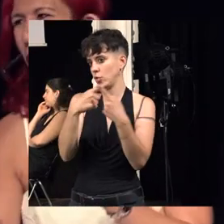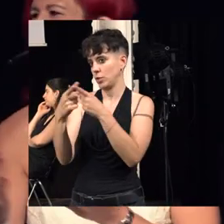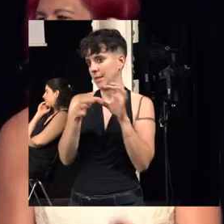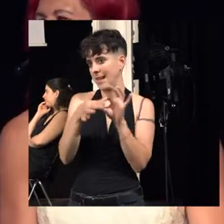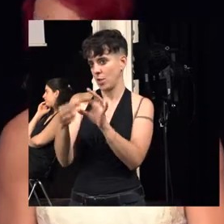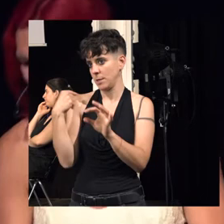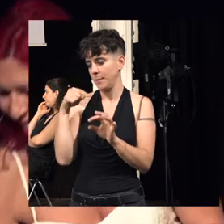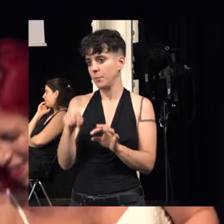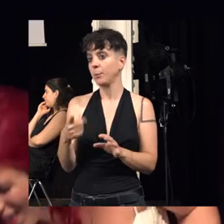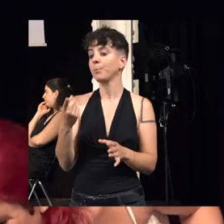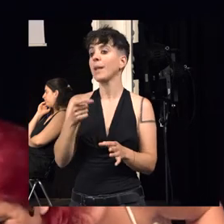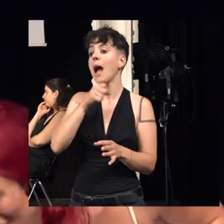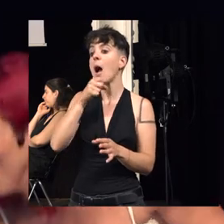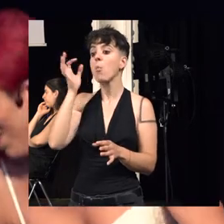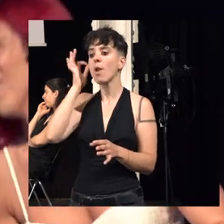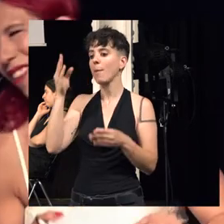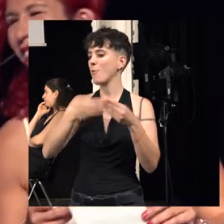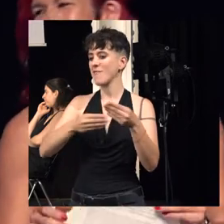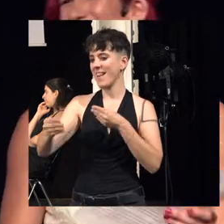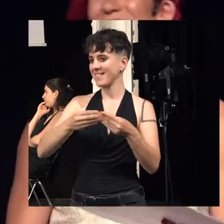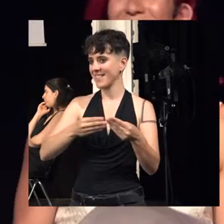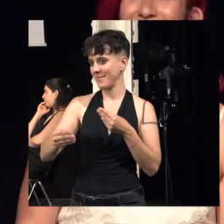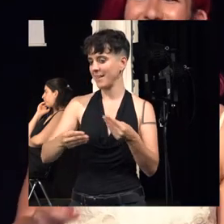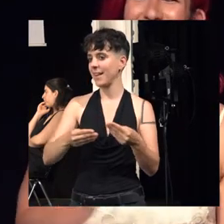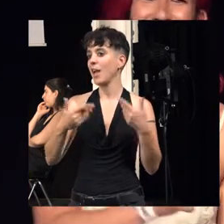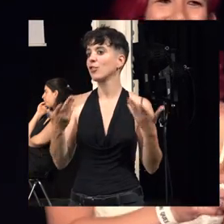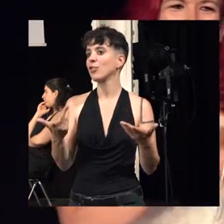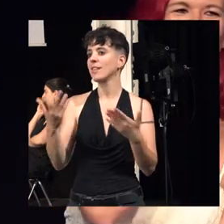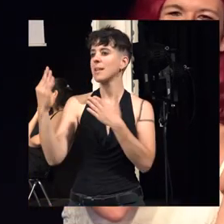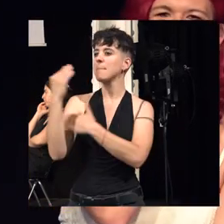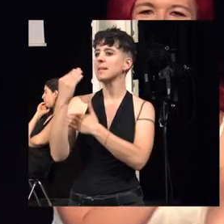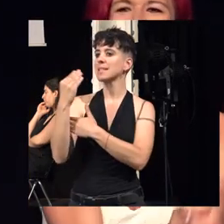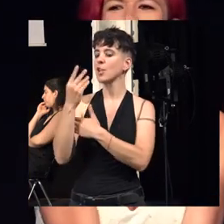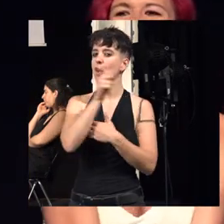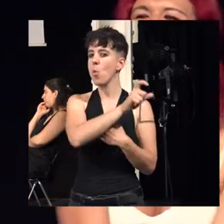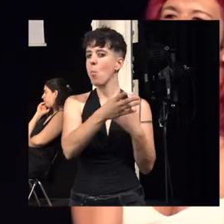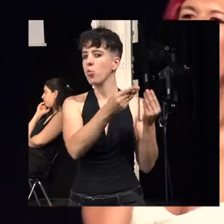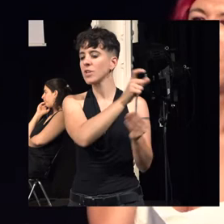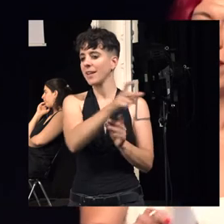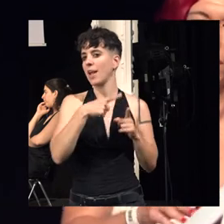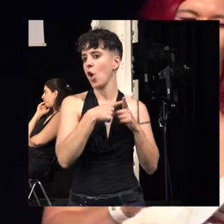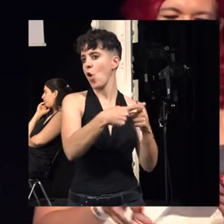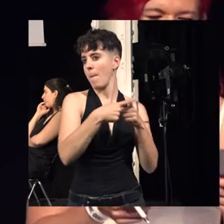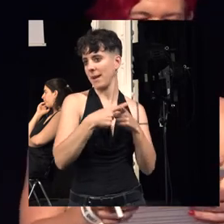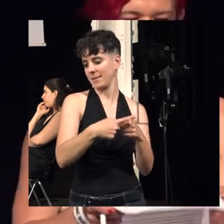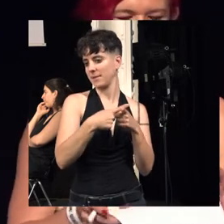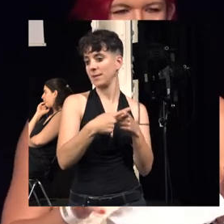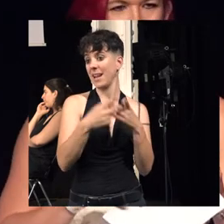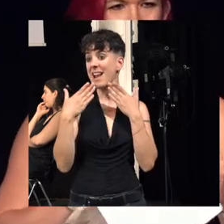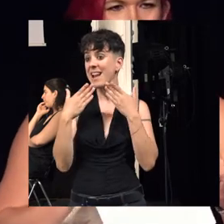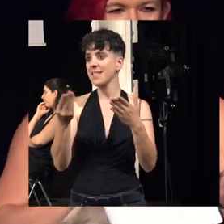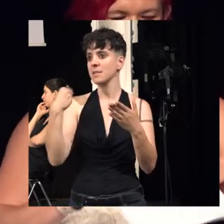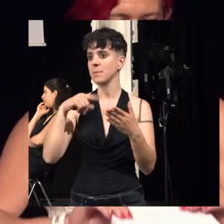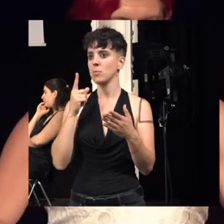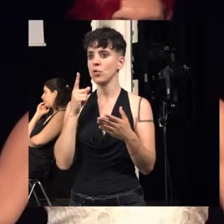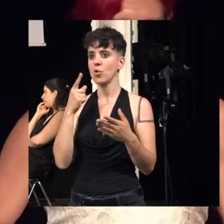Mi abuela era muy flexible, por lo tanto, me enseñó a compartir con muchísima gente. Y eso me permitió tener una visión